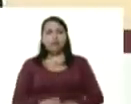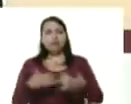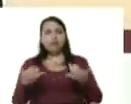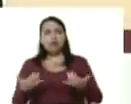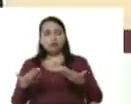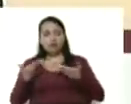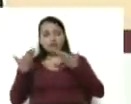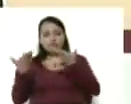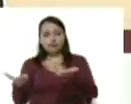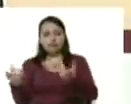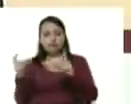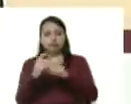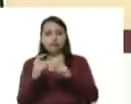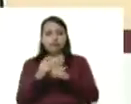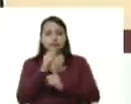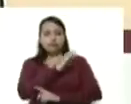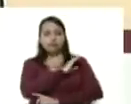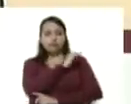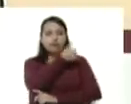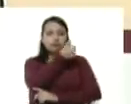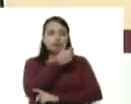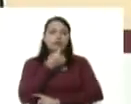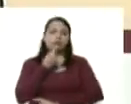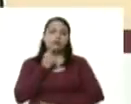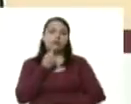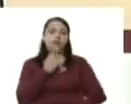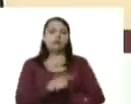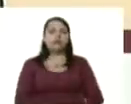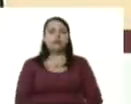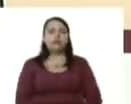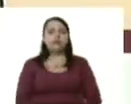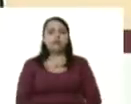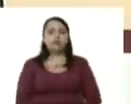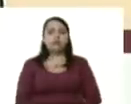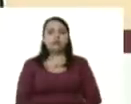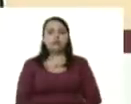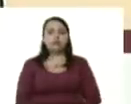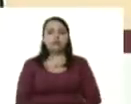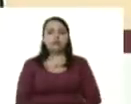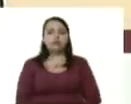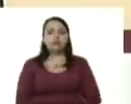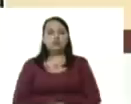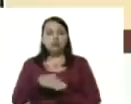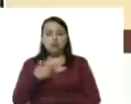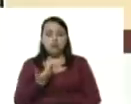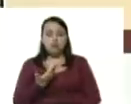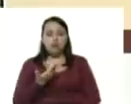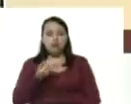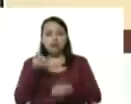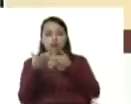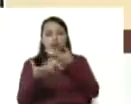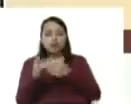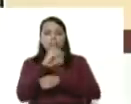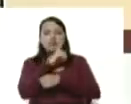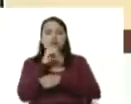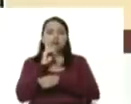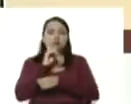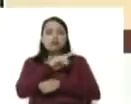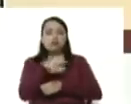palabra al general en jefe, Padrino López, para que hable en nombre de nuestra Fuerza Armada Nacional